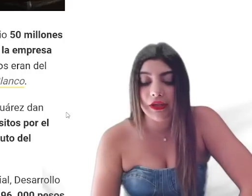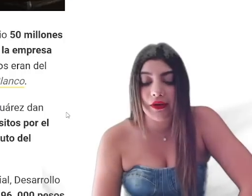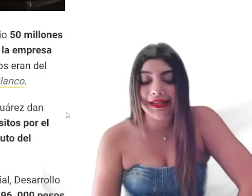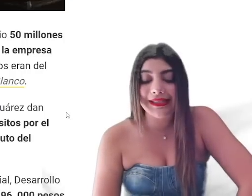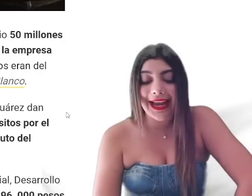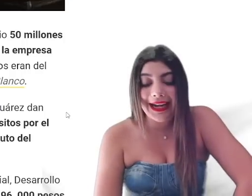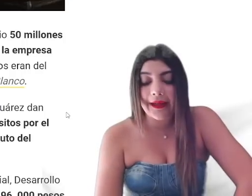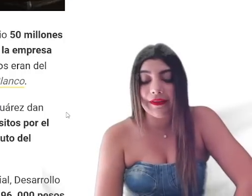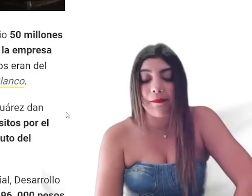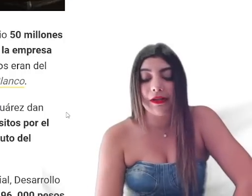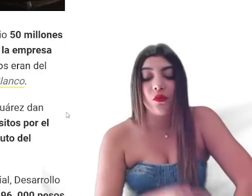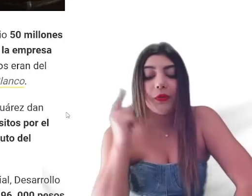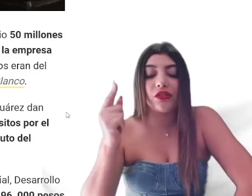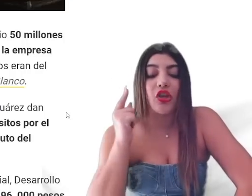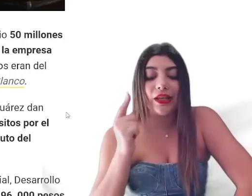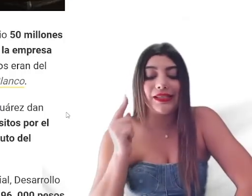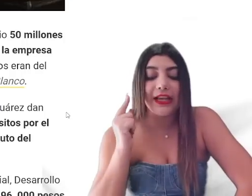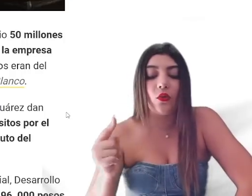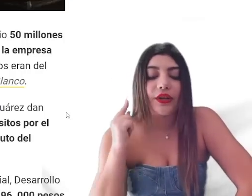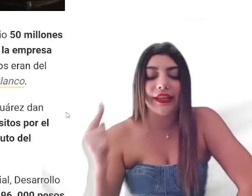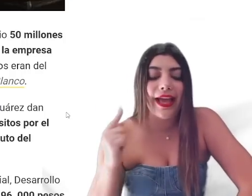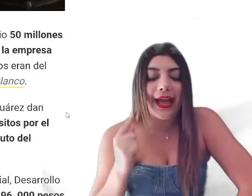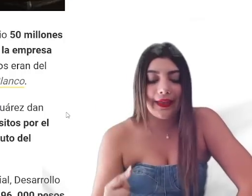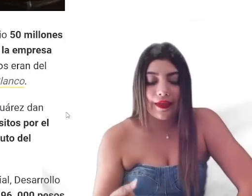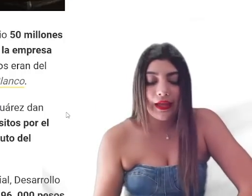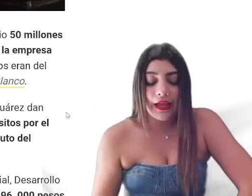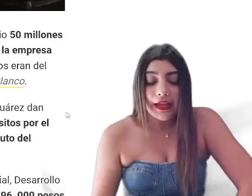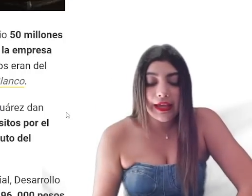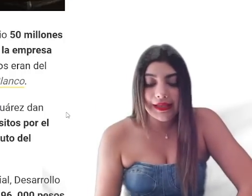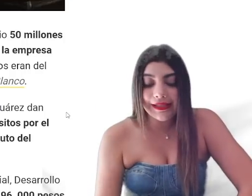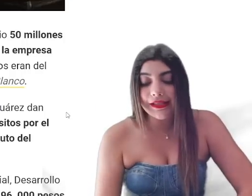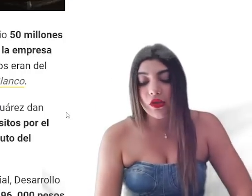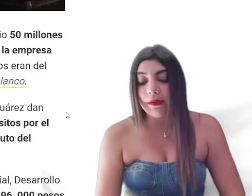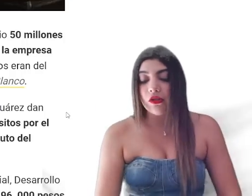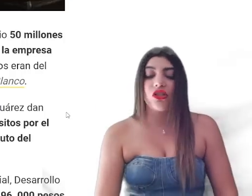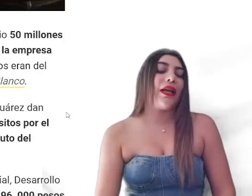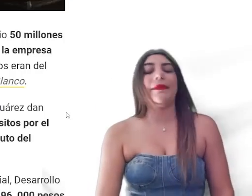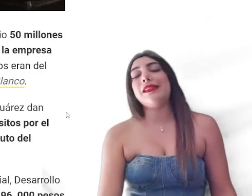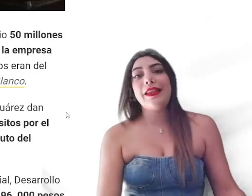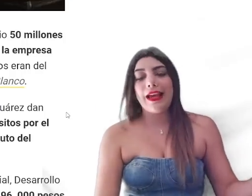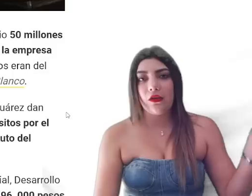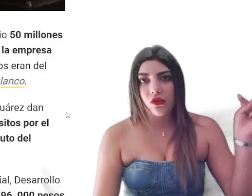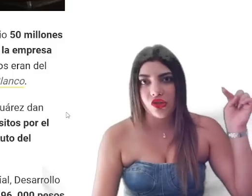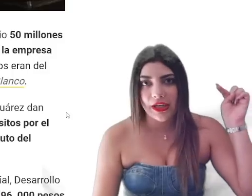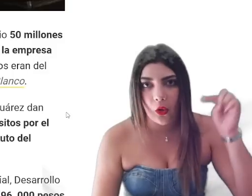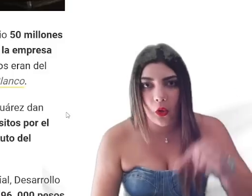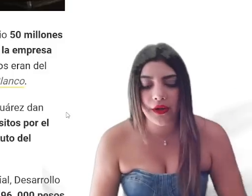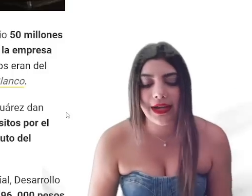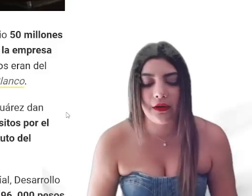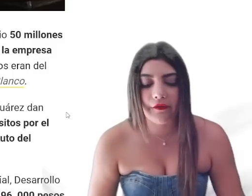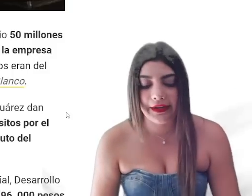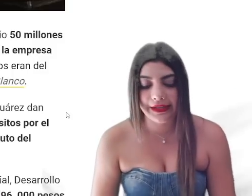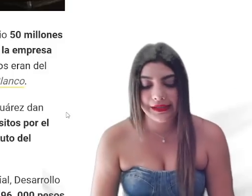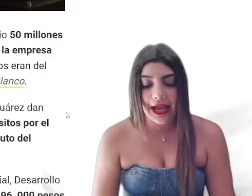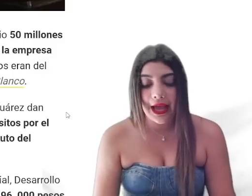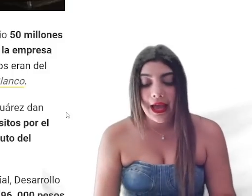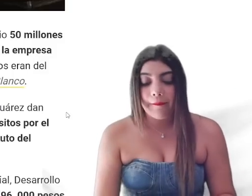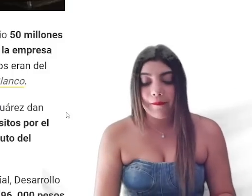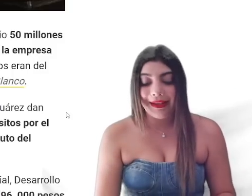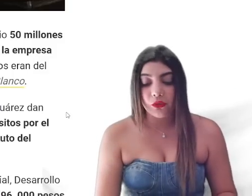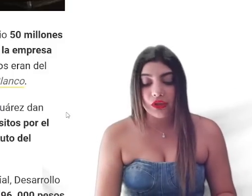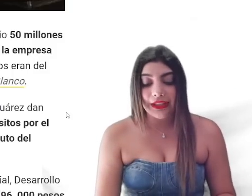8 millones eran del presupuesto de seguridad. Y es que eso, amigos, también se da a conocer hoy en la